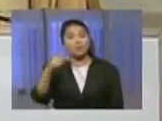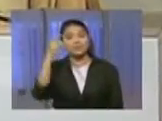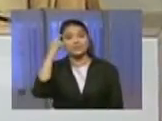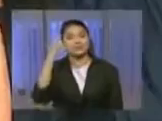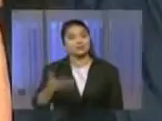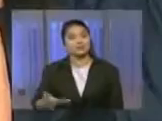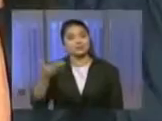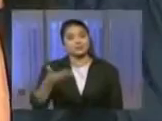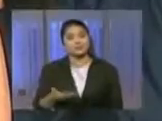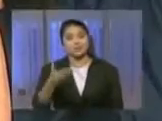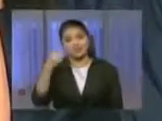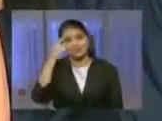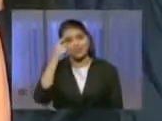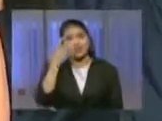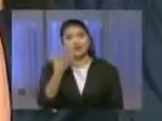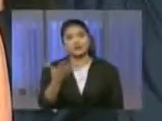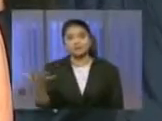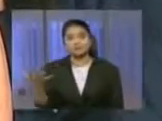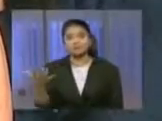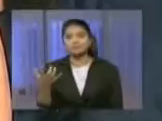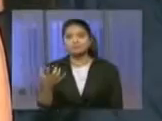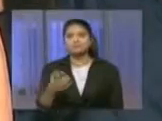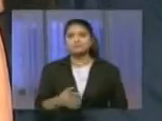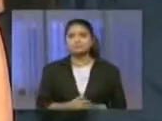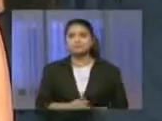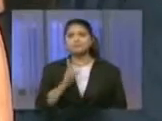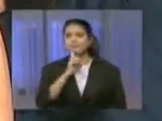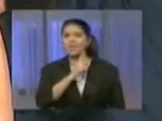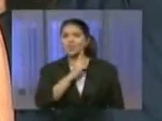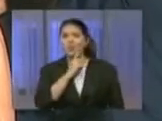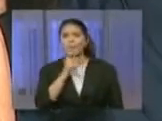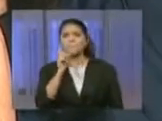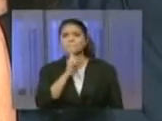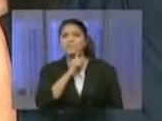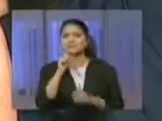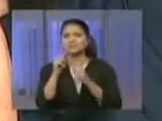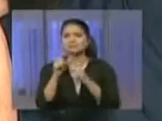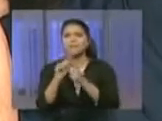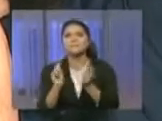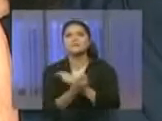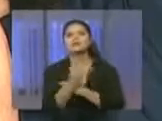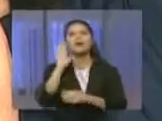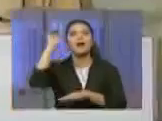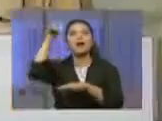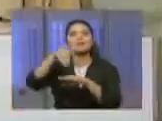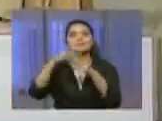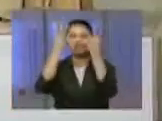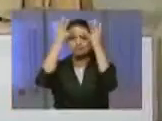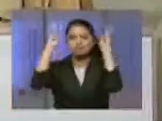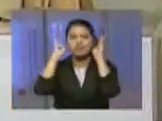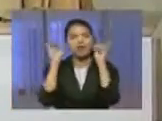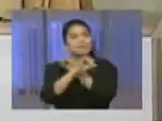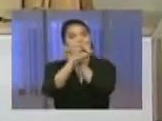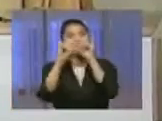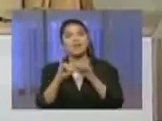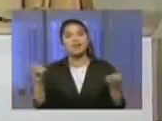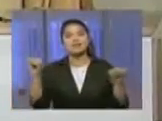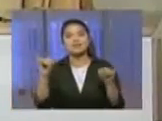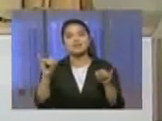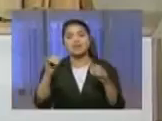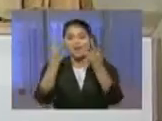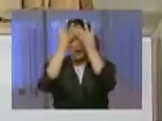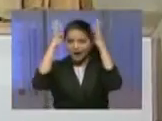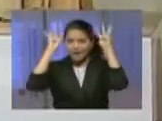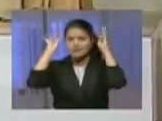hoy pasó de llamarse kimber cl a cacique maracay Cómo estará feliz el casque maracay por allá por esas